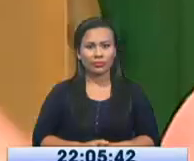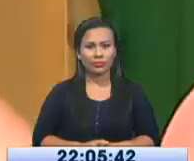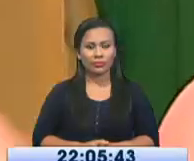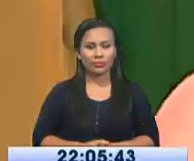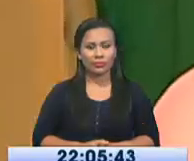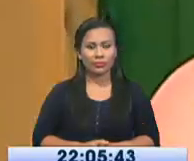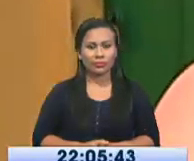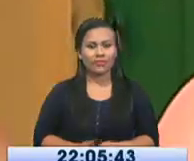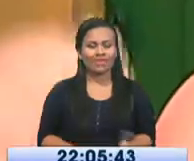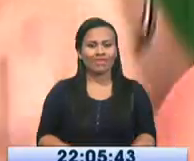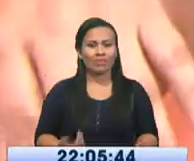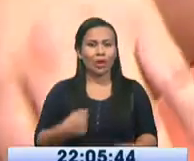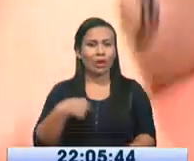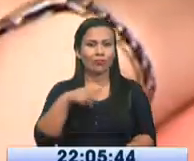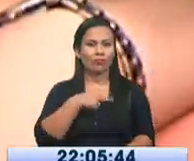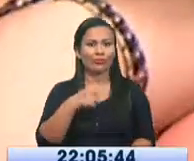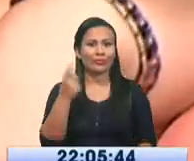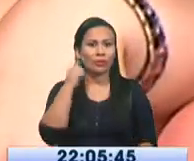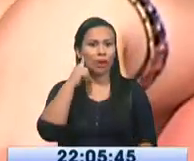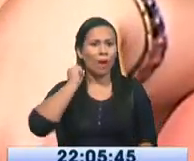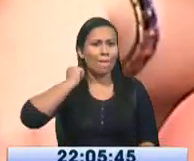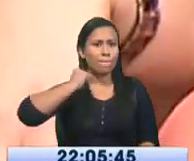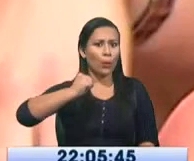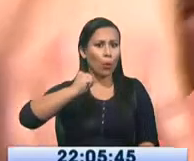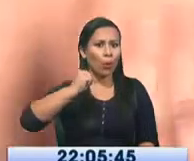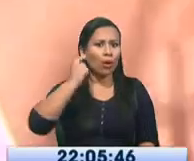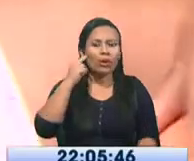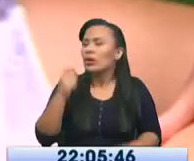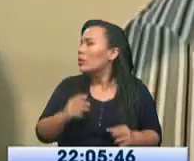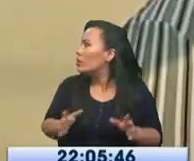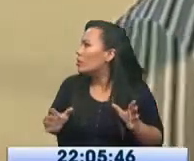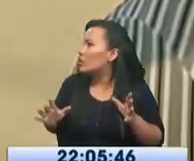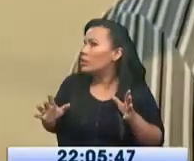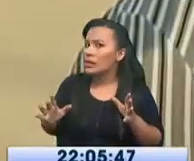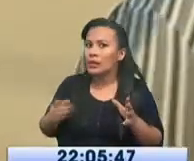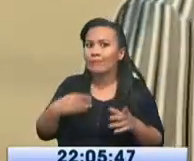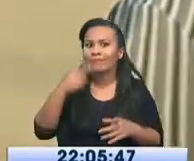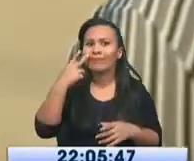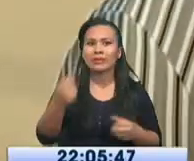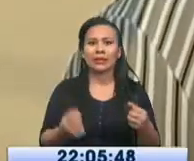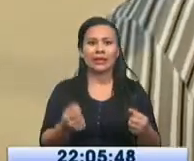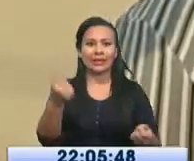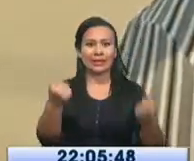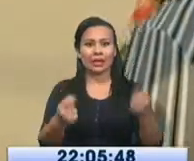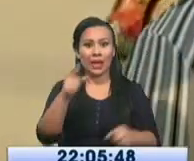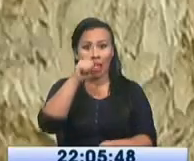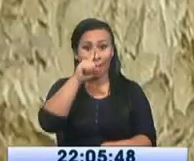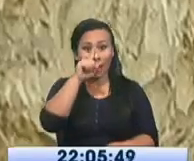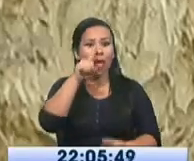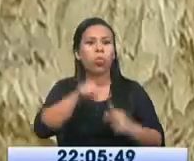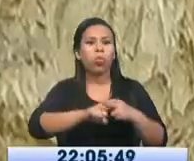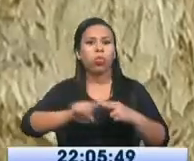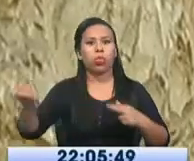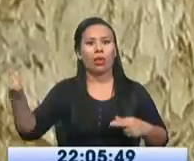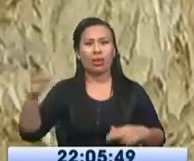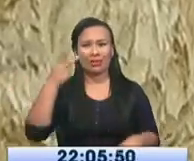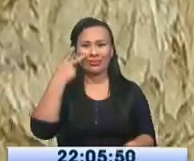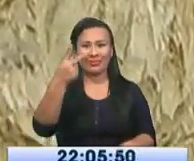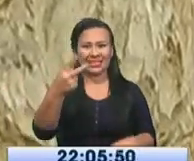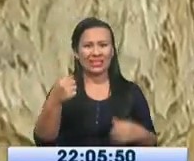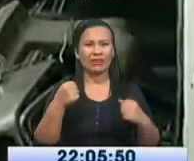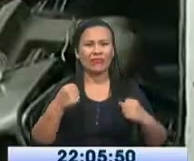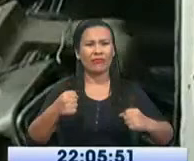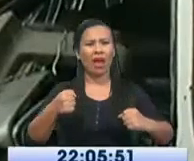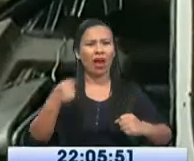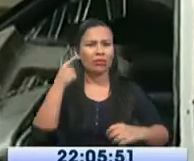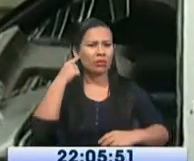El porrazo, boom. Nada más, un solo golpe. El chofer salió disparado hacia la calle. El fuerte estruendo alertó a